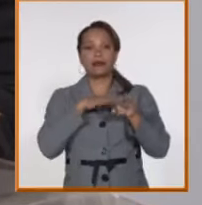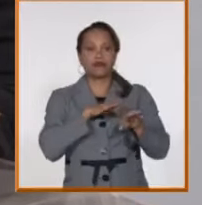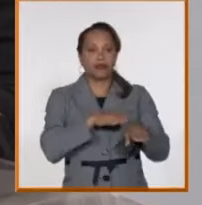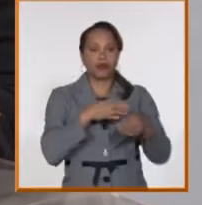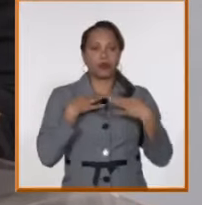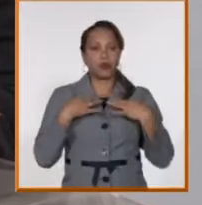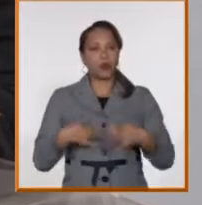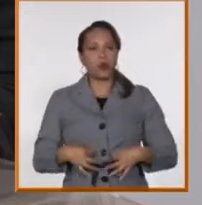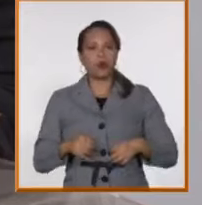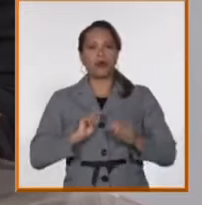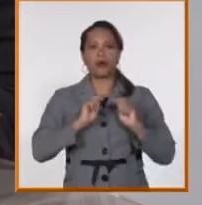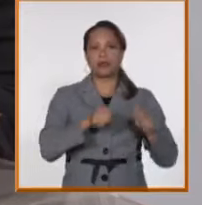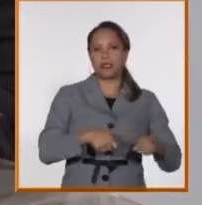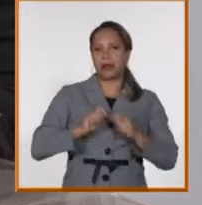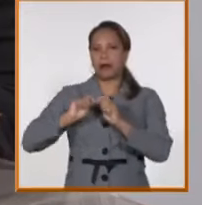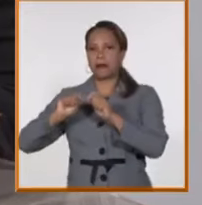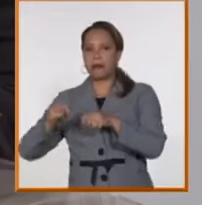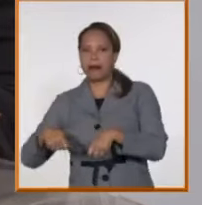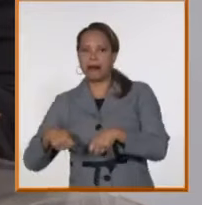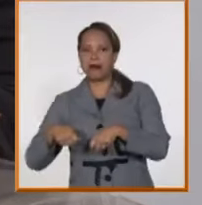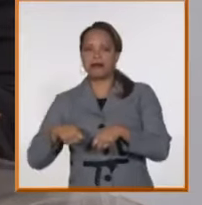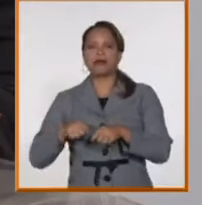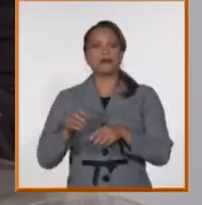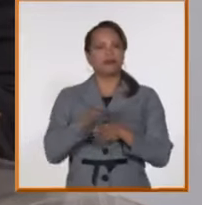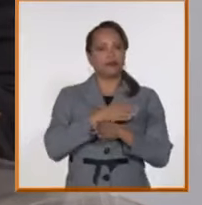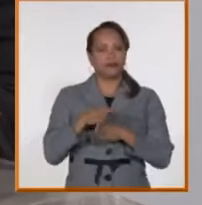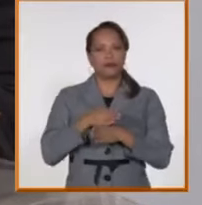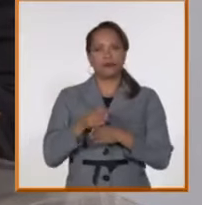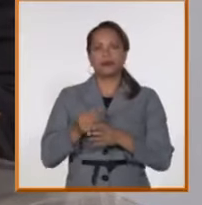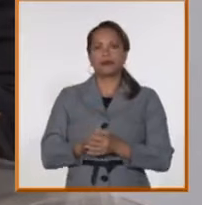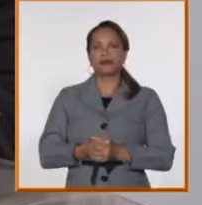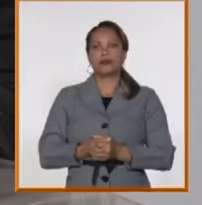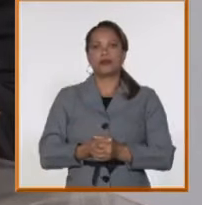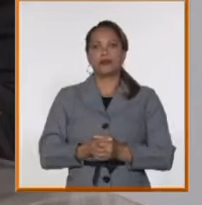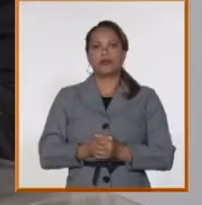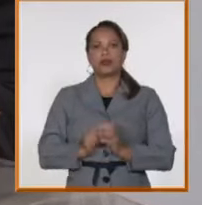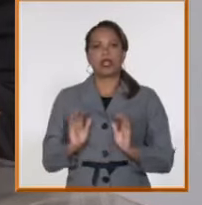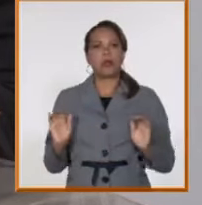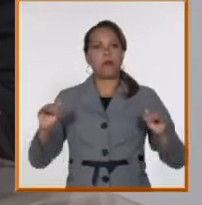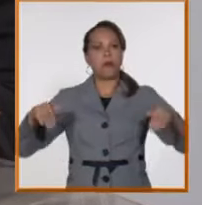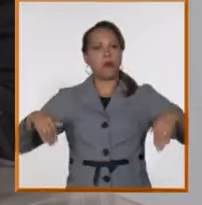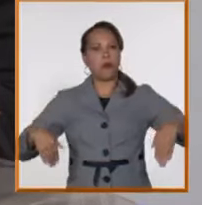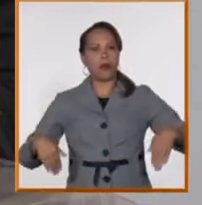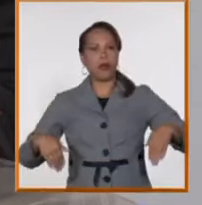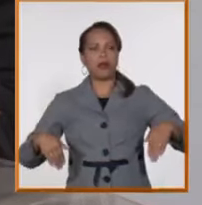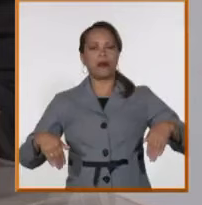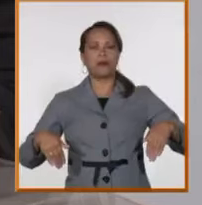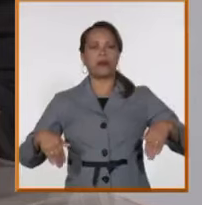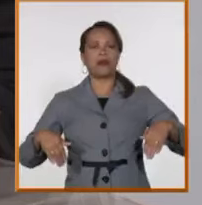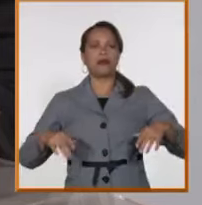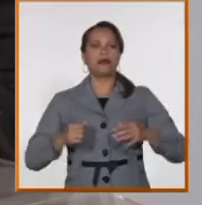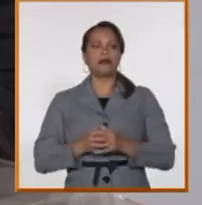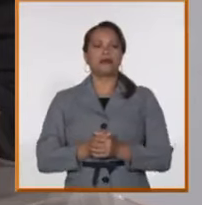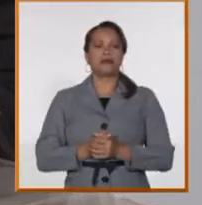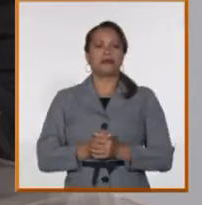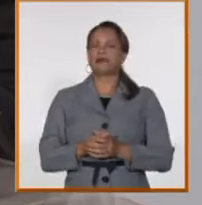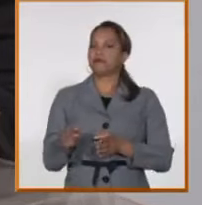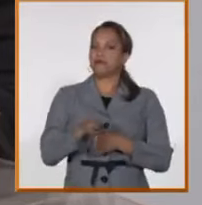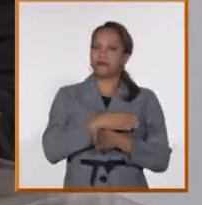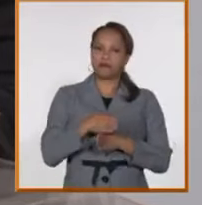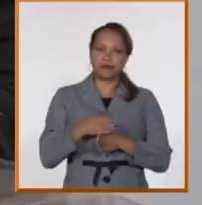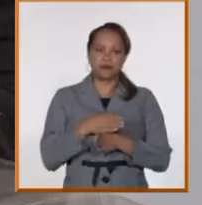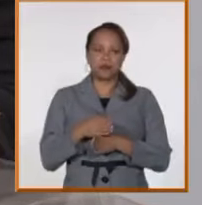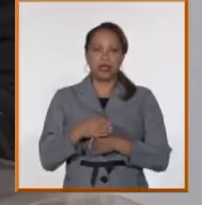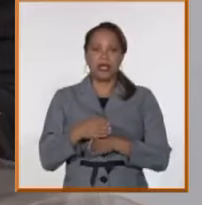industria del calzado en la industria de la bartera en la industria del mueble hay que decir que el los los